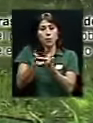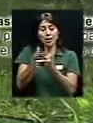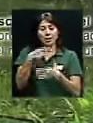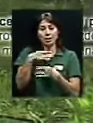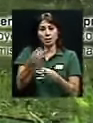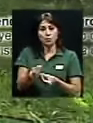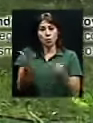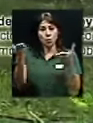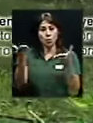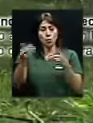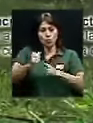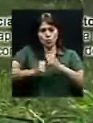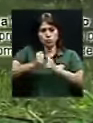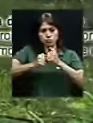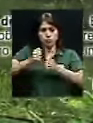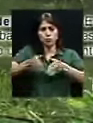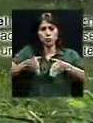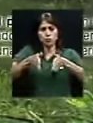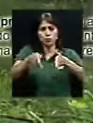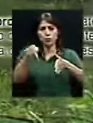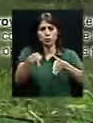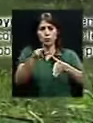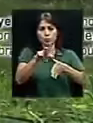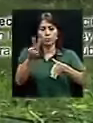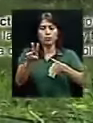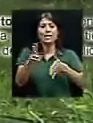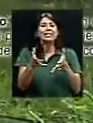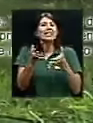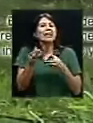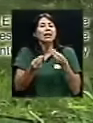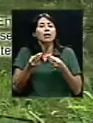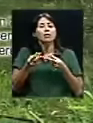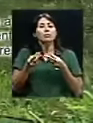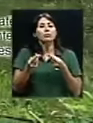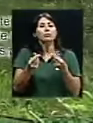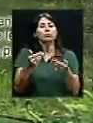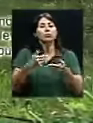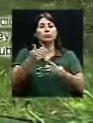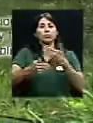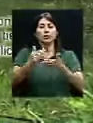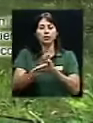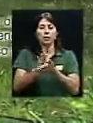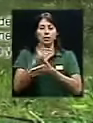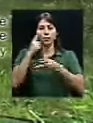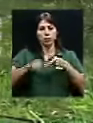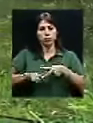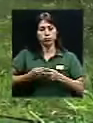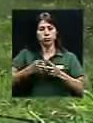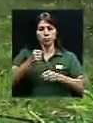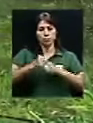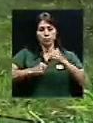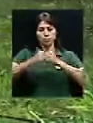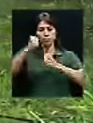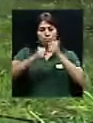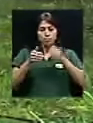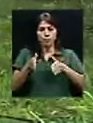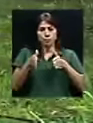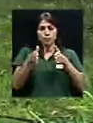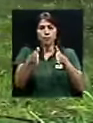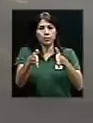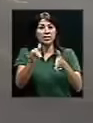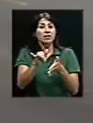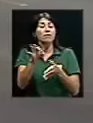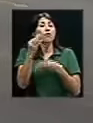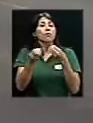ruta, se busca flexibilizar los procesos y trámites para dar inicio a la construcción de las obras y, por ende, debilitar